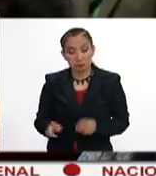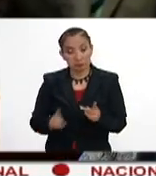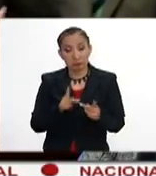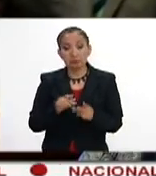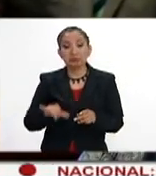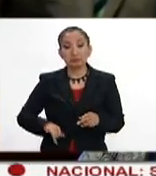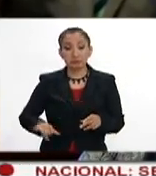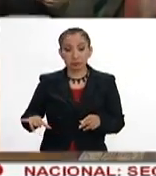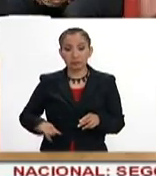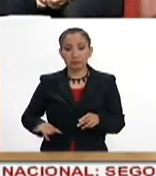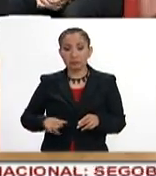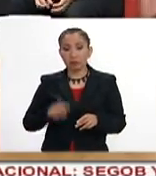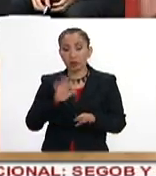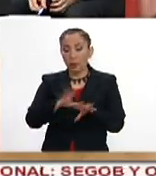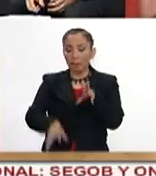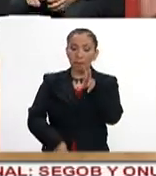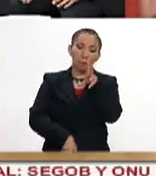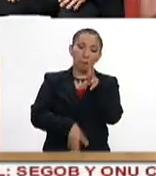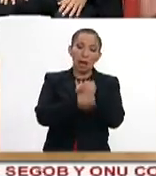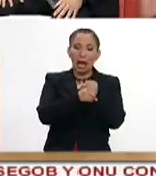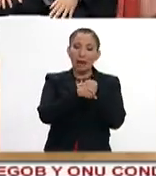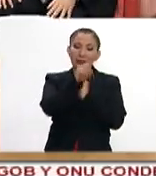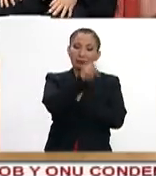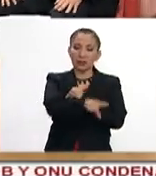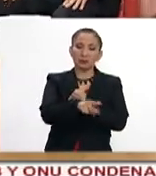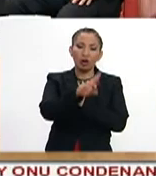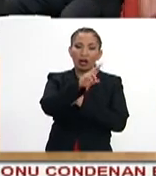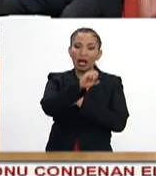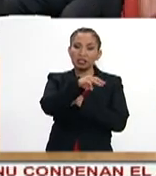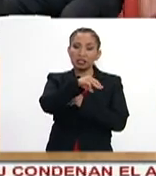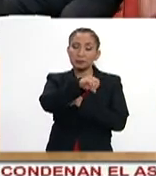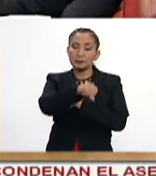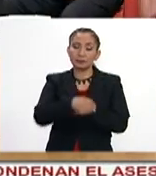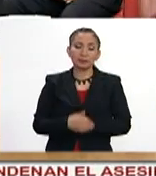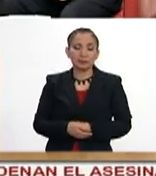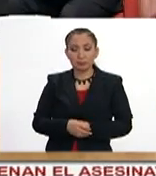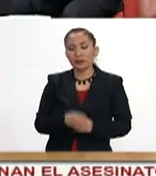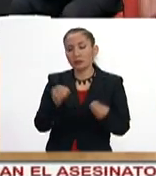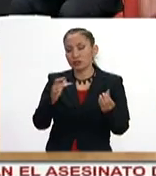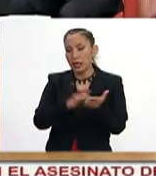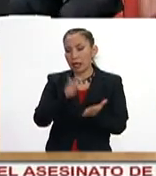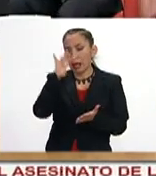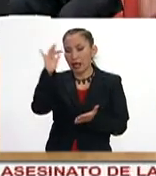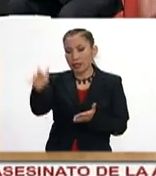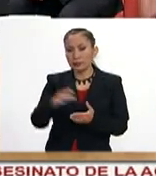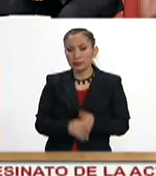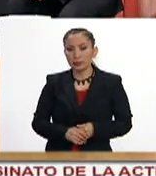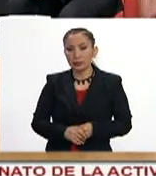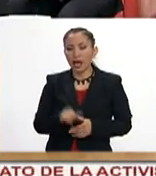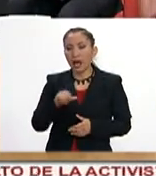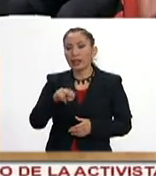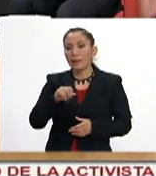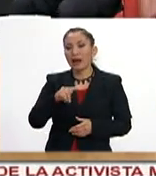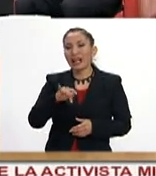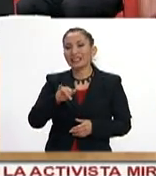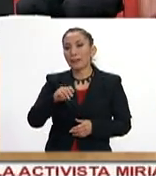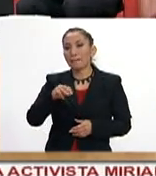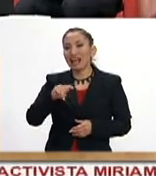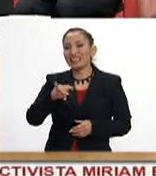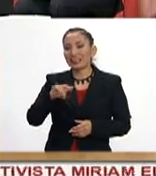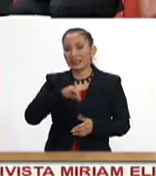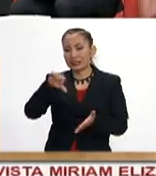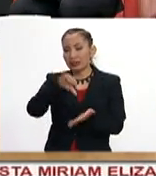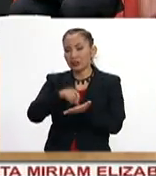pues interesante. Un ingrediente más Habrá que ver. Pues sí. Muchísimas gracias, Ana Margarita Martínez